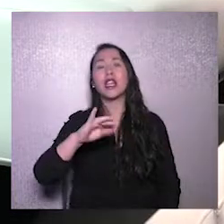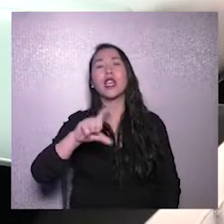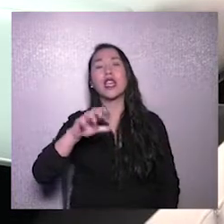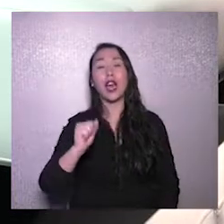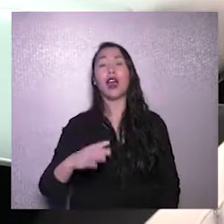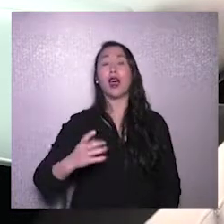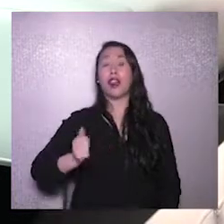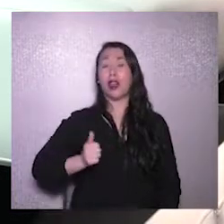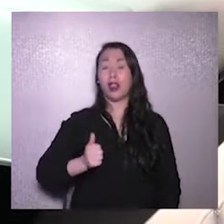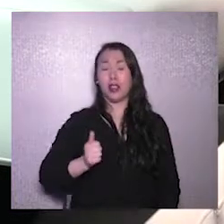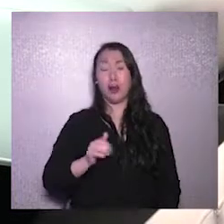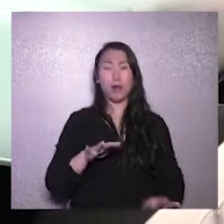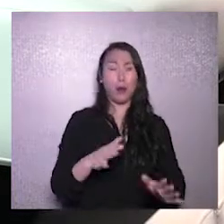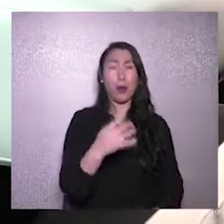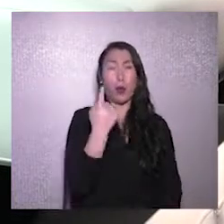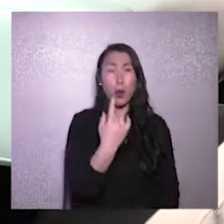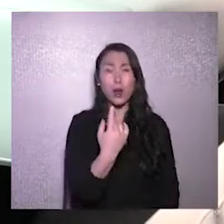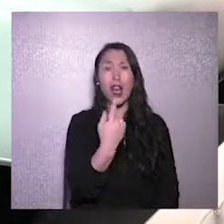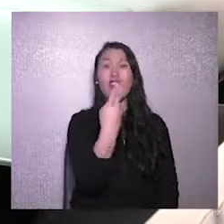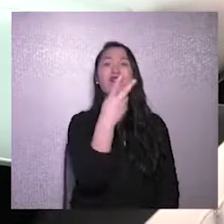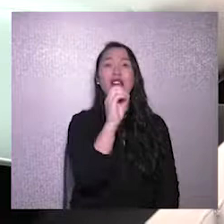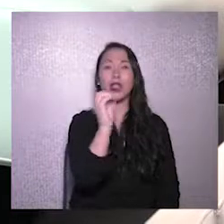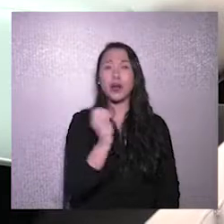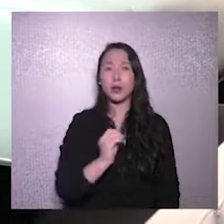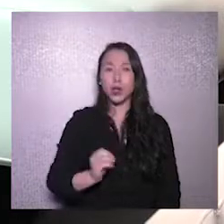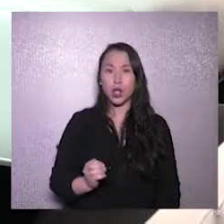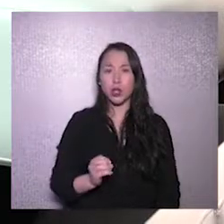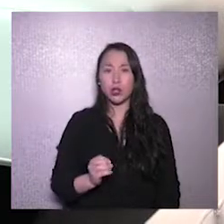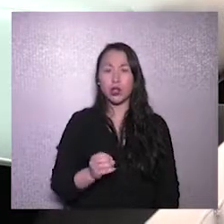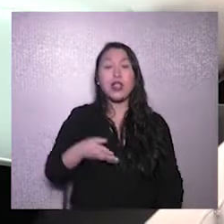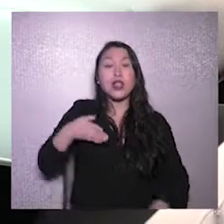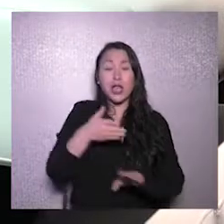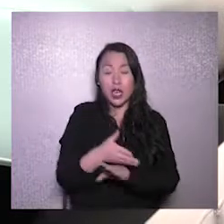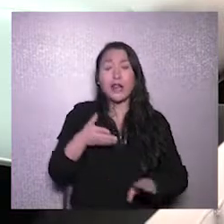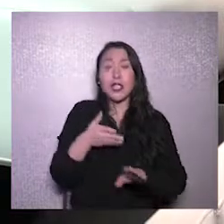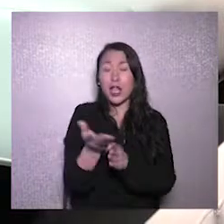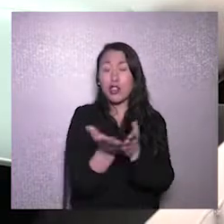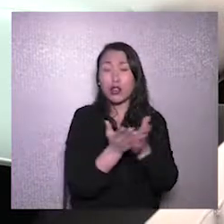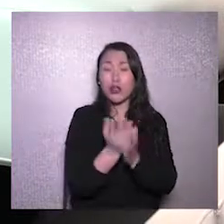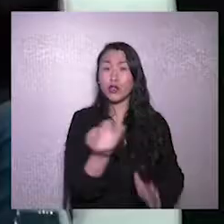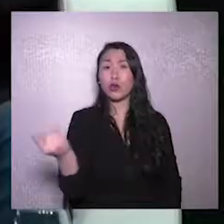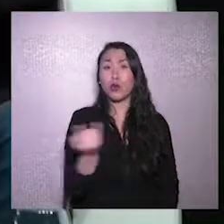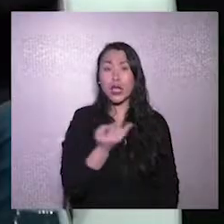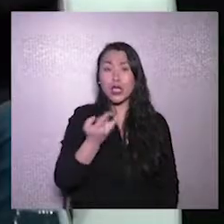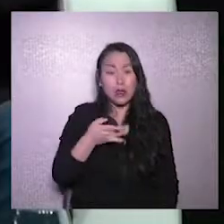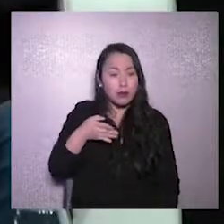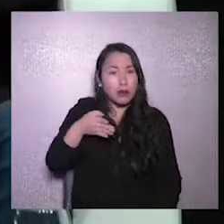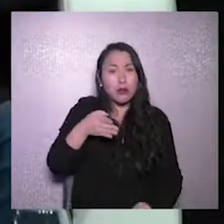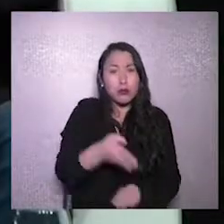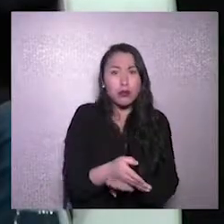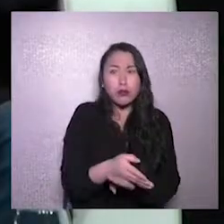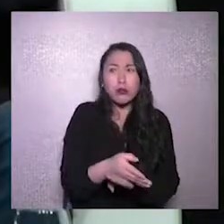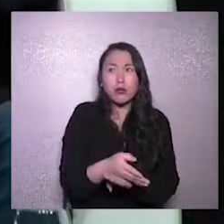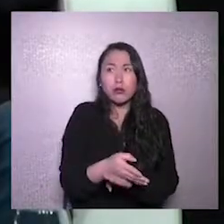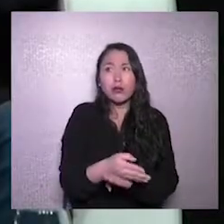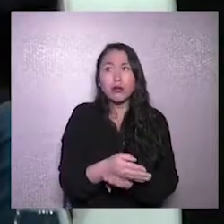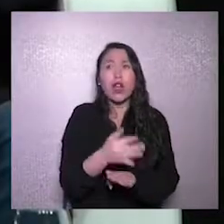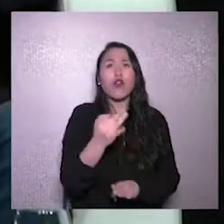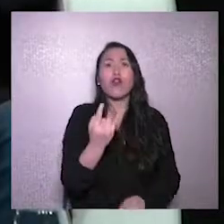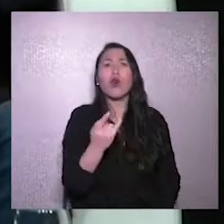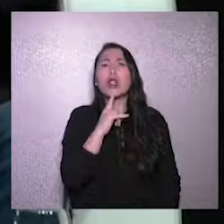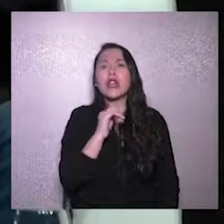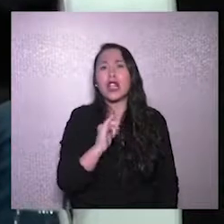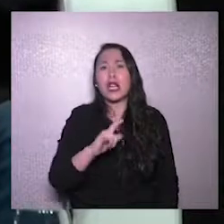menos una, o sea, 20% de las visitas a los servicios de urgencia son visitas fútiles. En